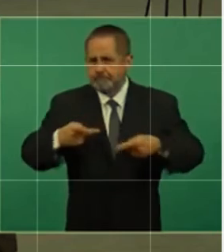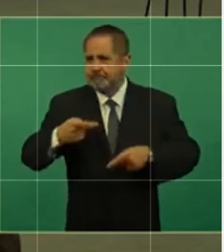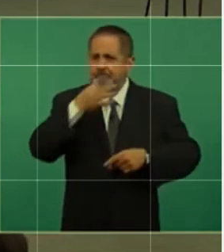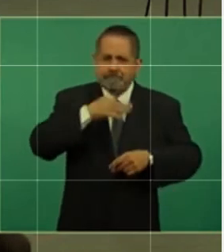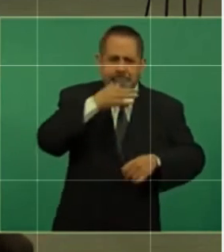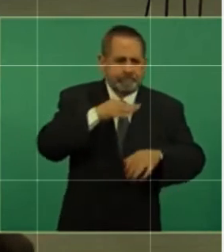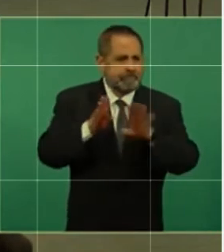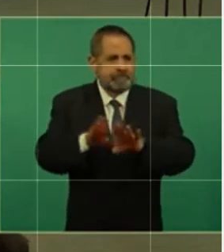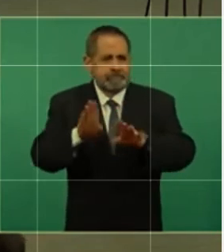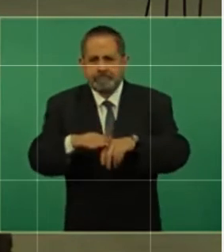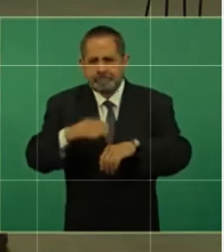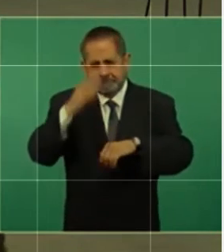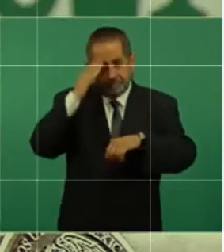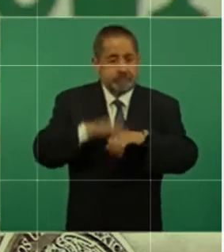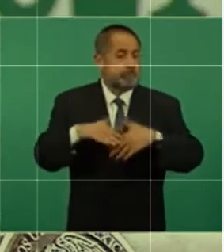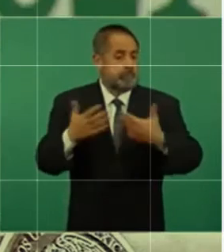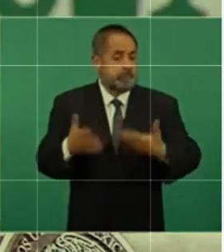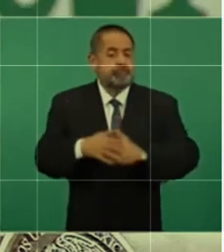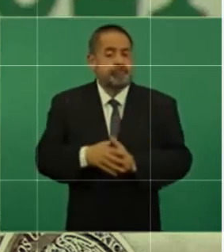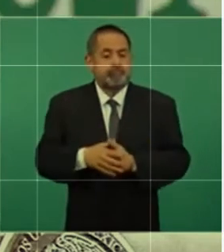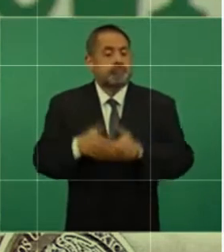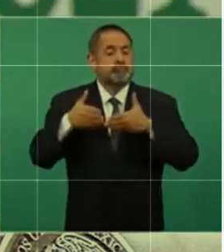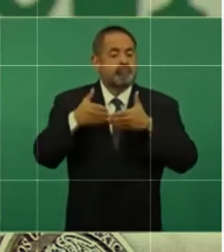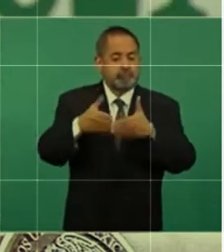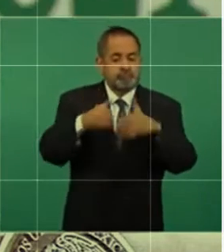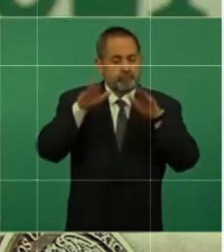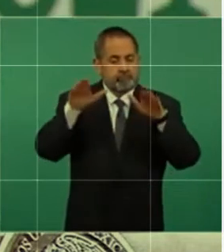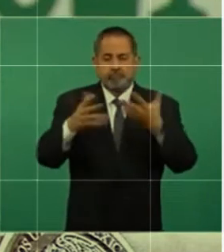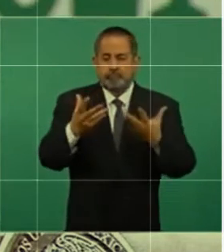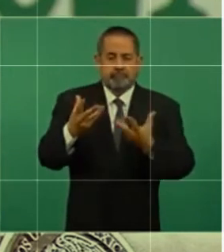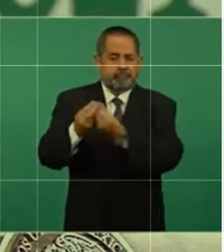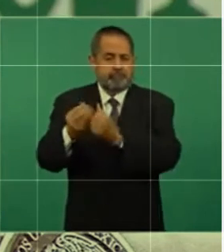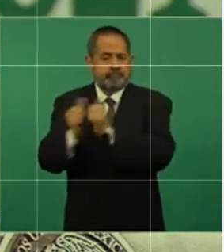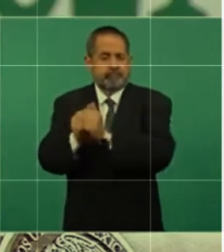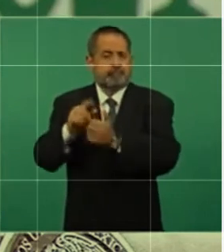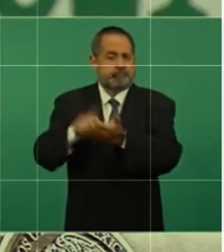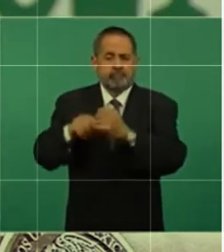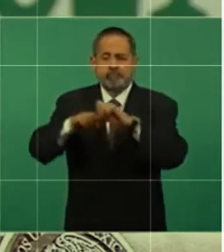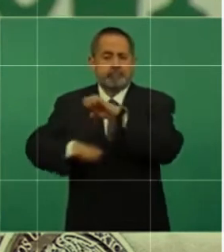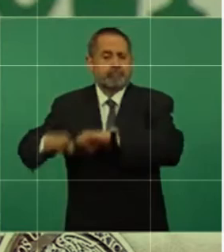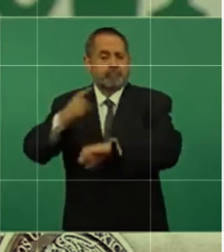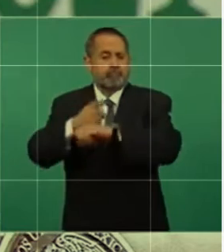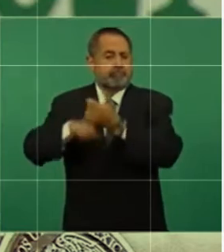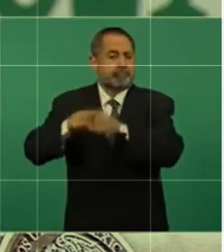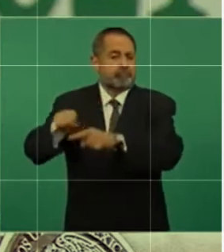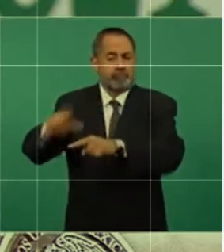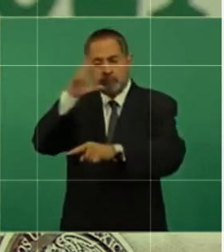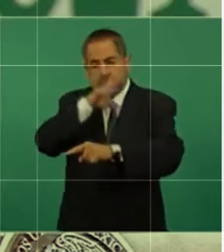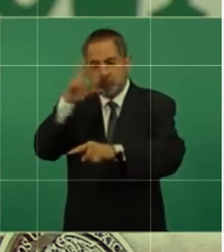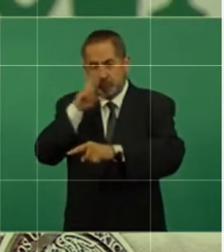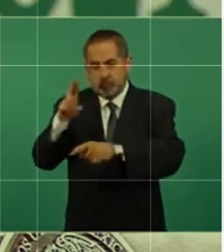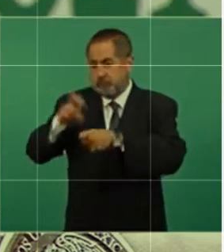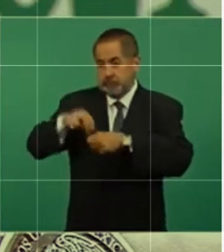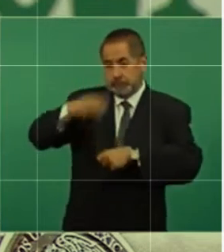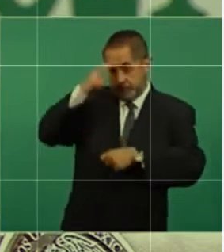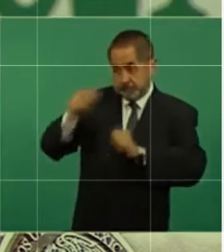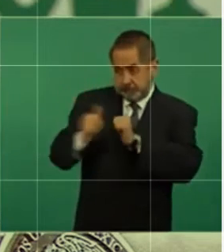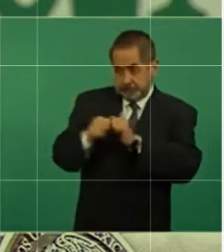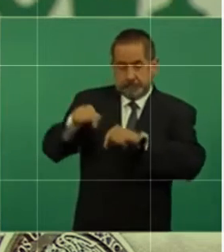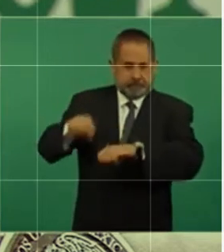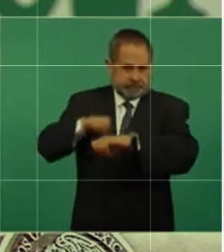la agregaduría militar naval y aérea de la Embajada Rusa aquí en México